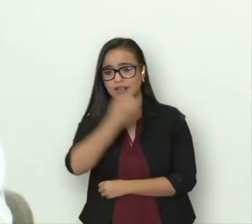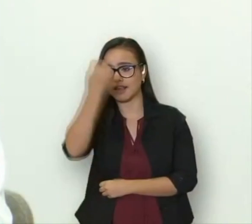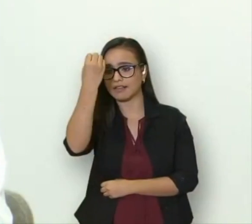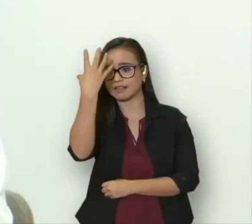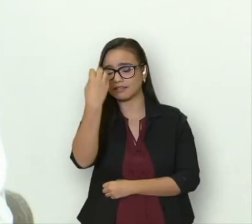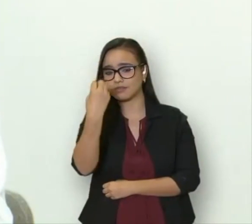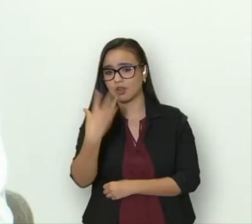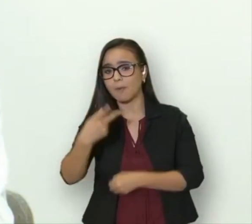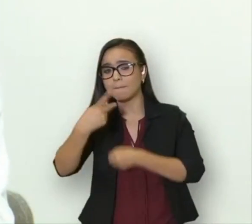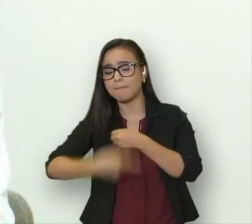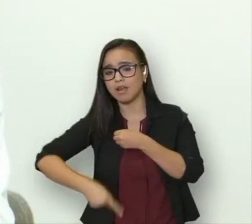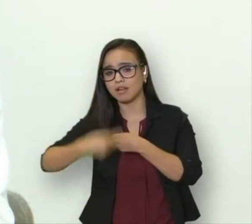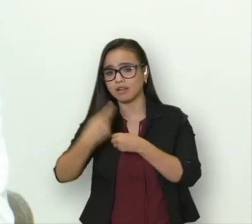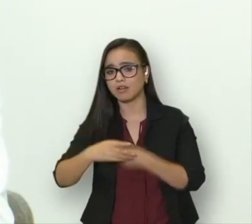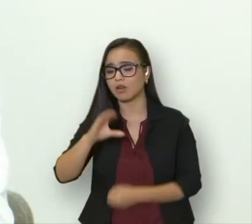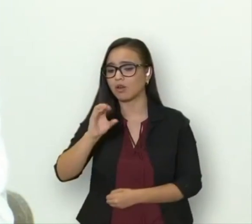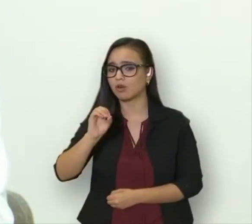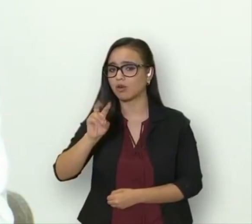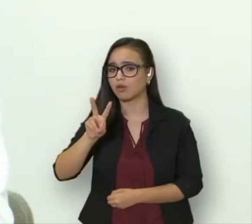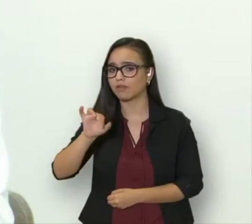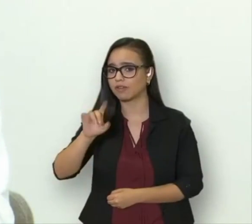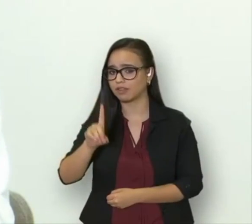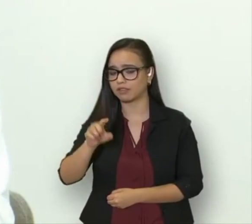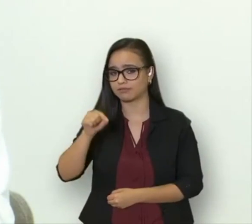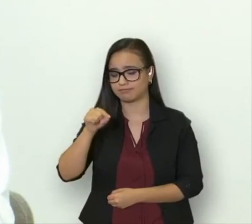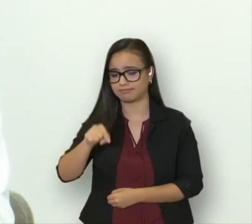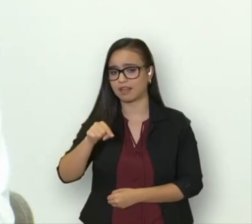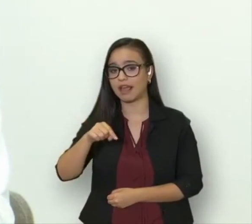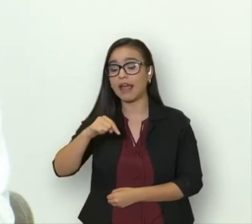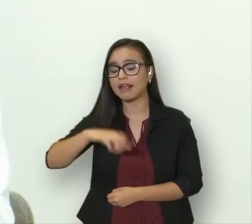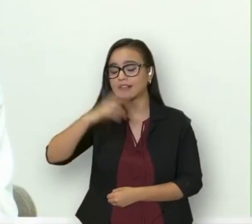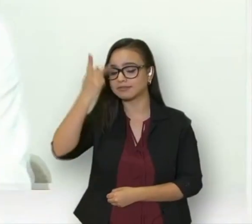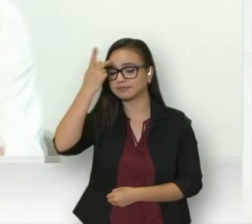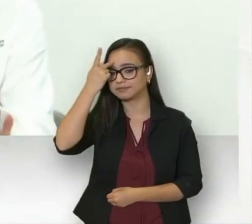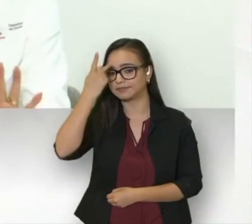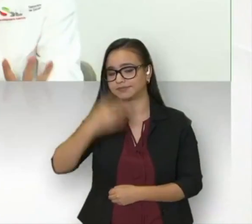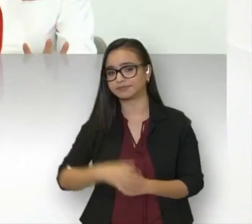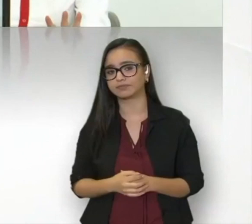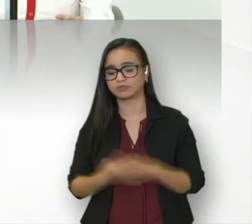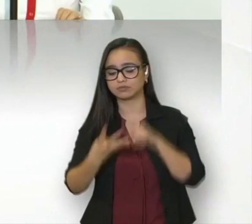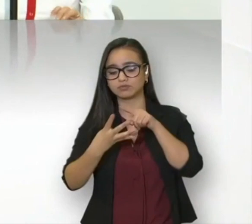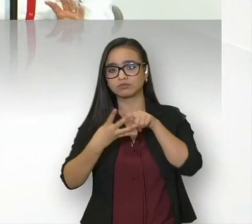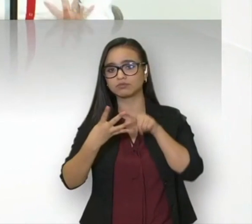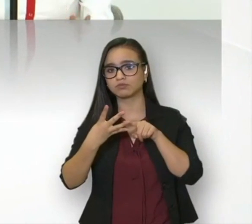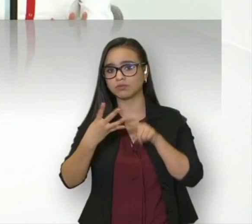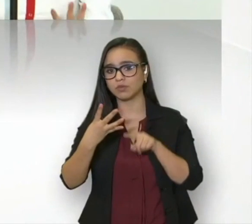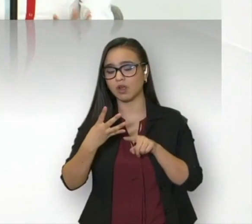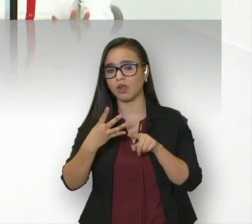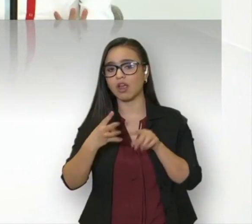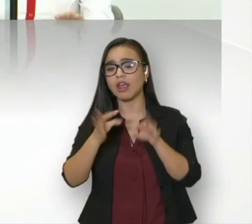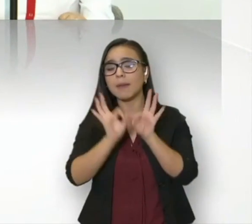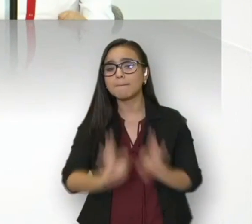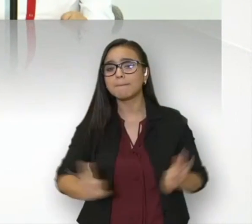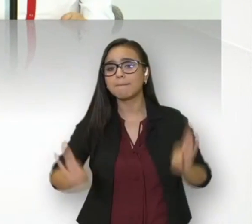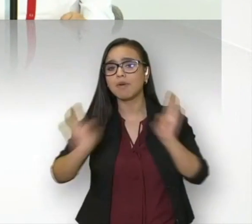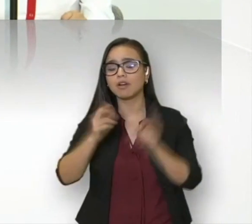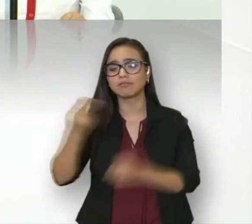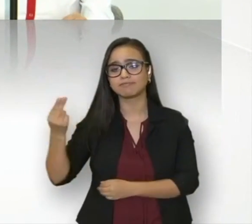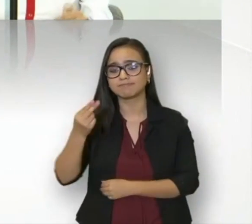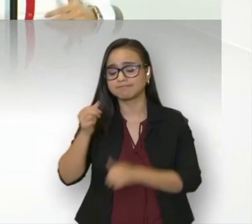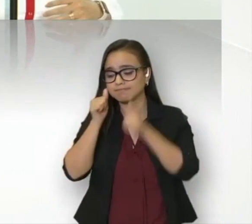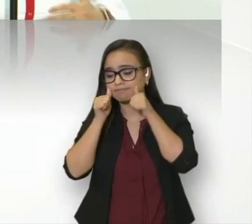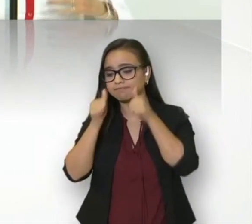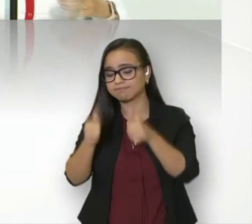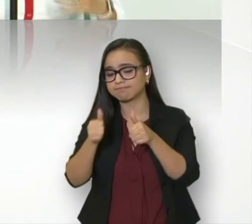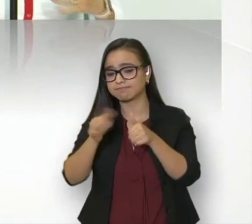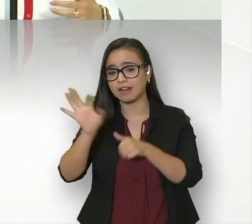semaforización por parte del gobierno federal toma en cuenta cuatro indicadores en territorio potosino tres